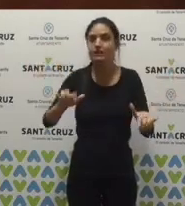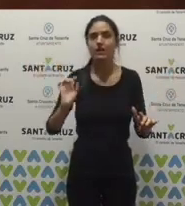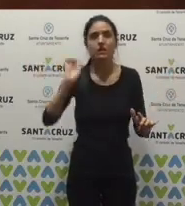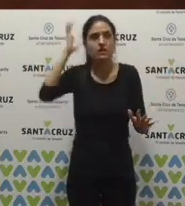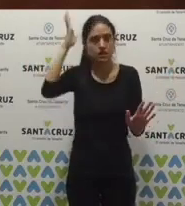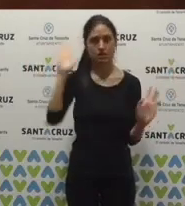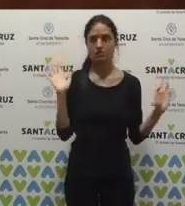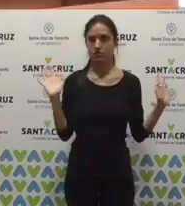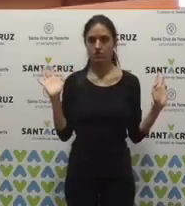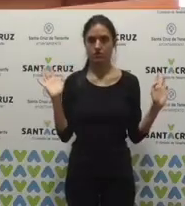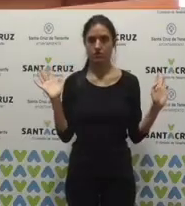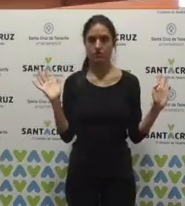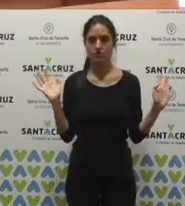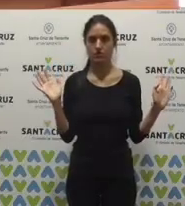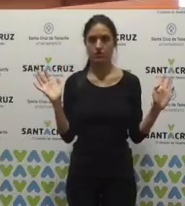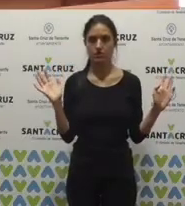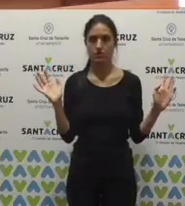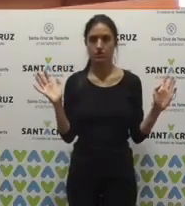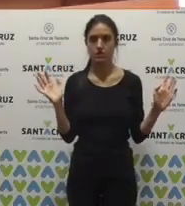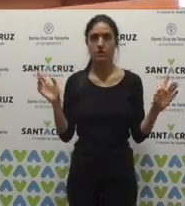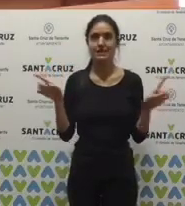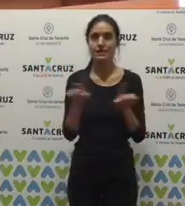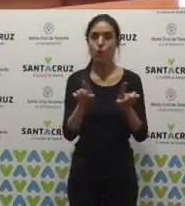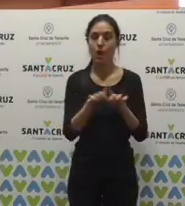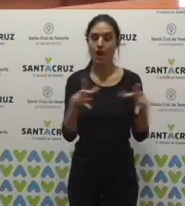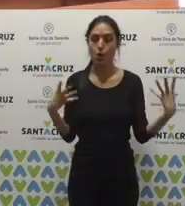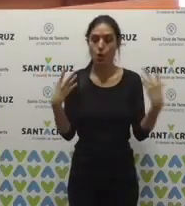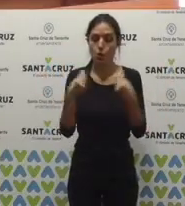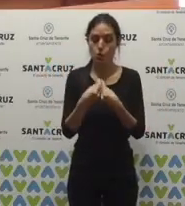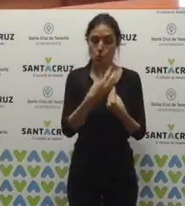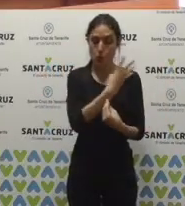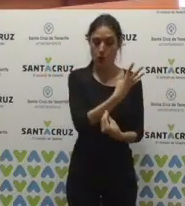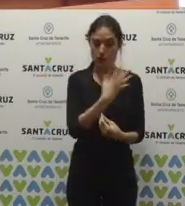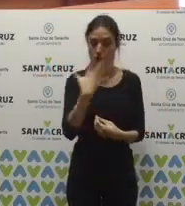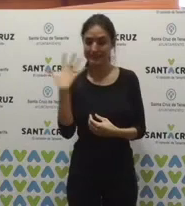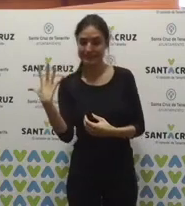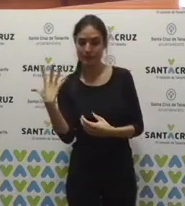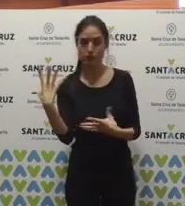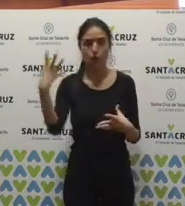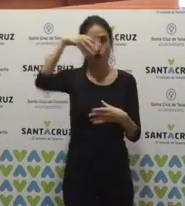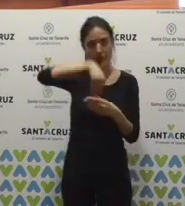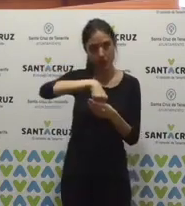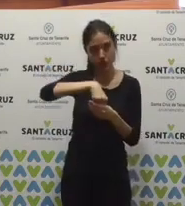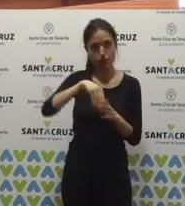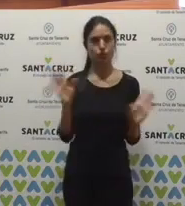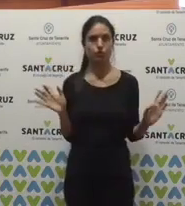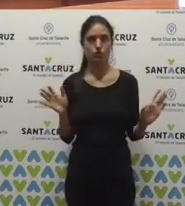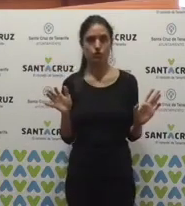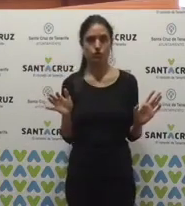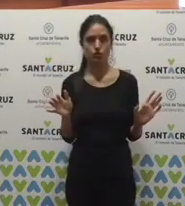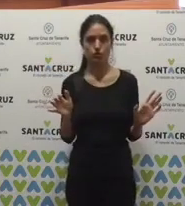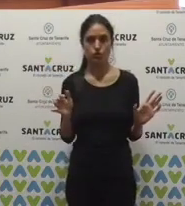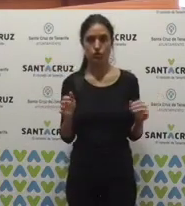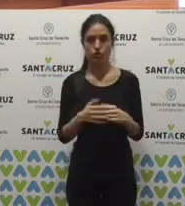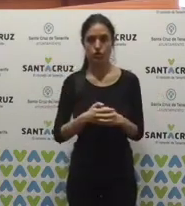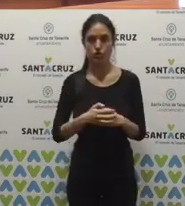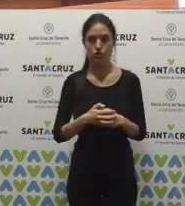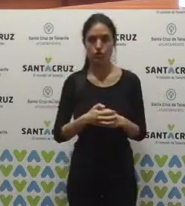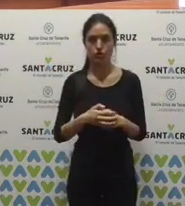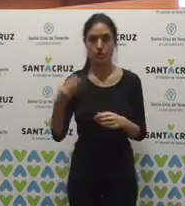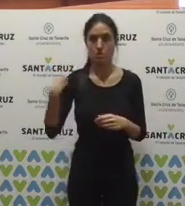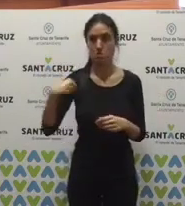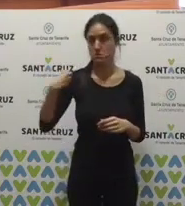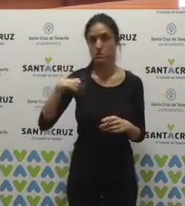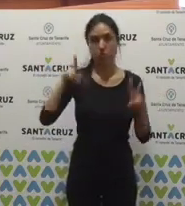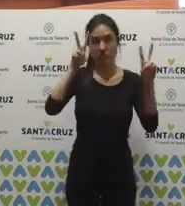o sea que estaríamos con el 4 incluyendo el 4 y el 5 de guillermo con la con